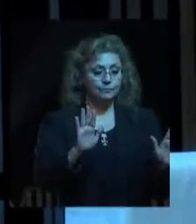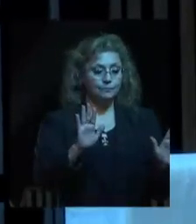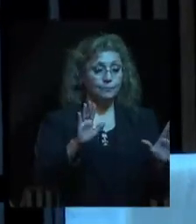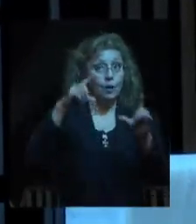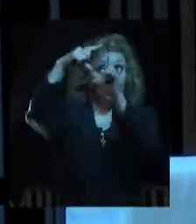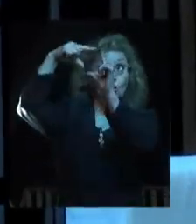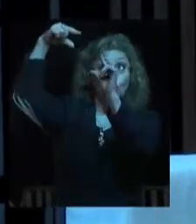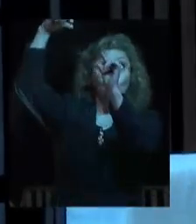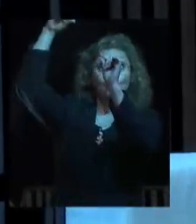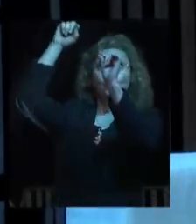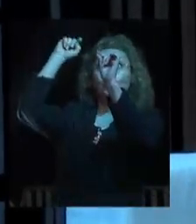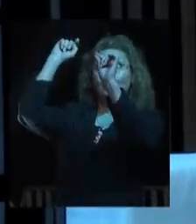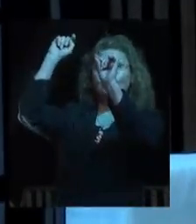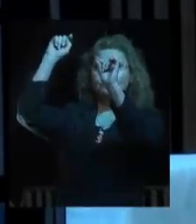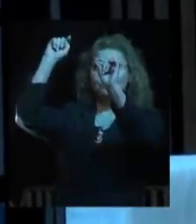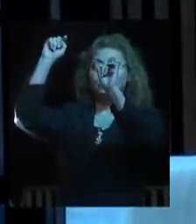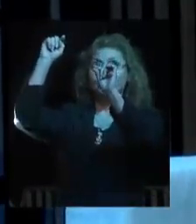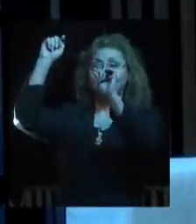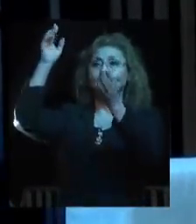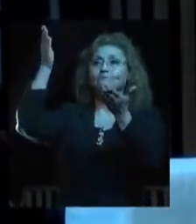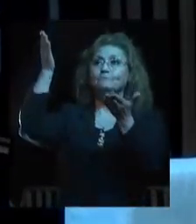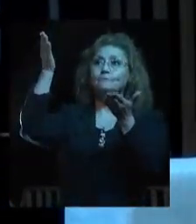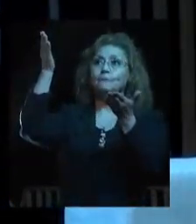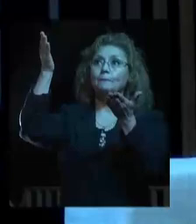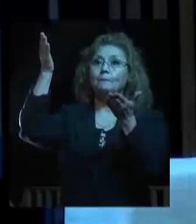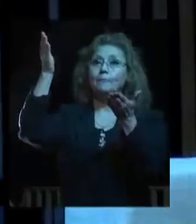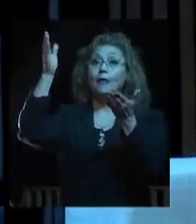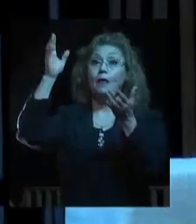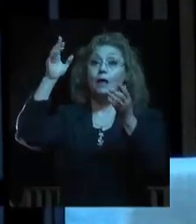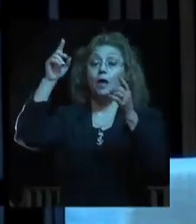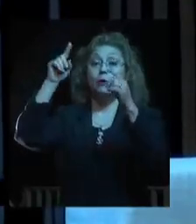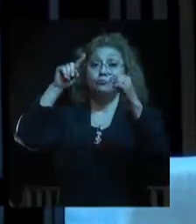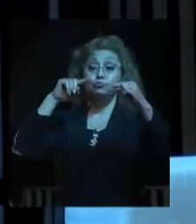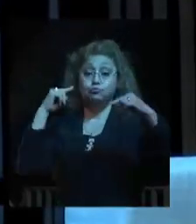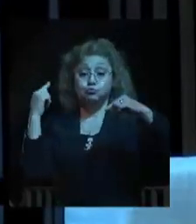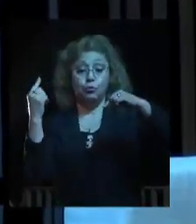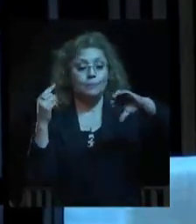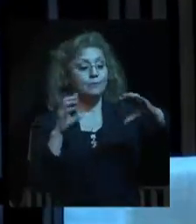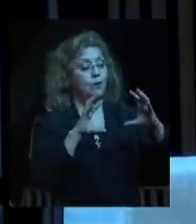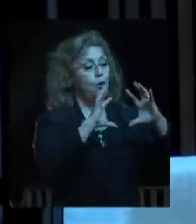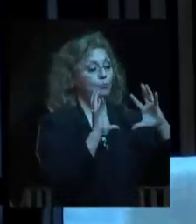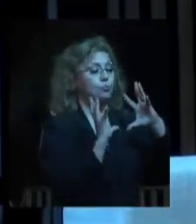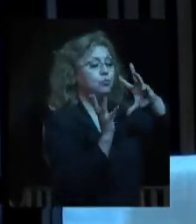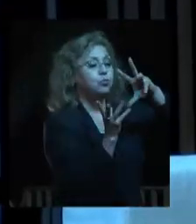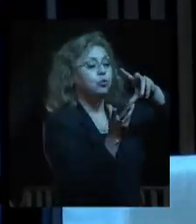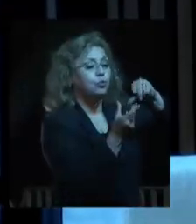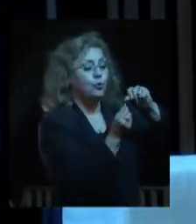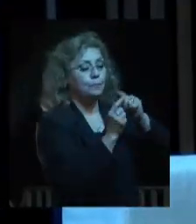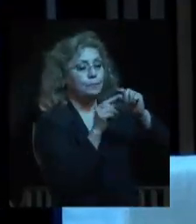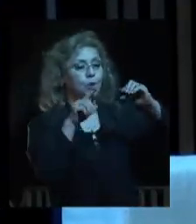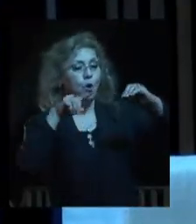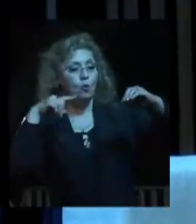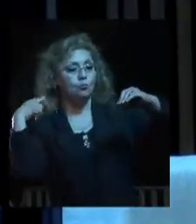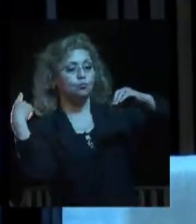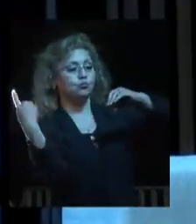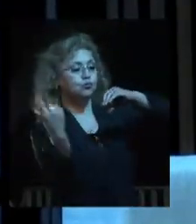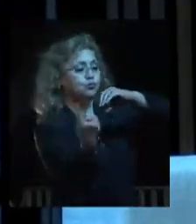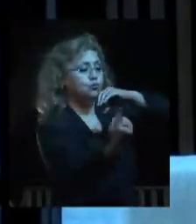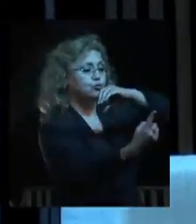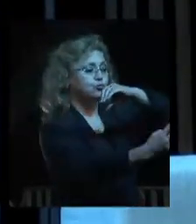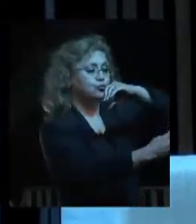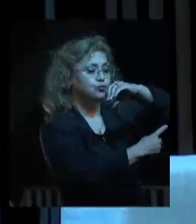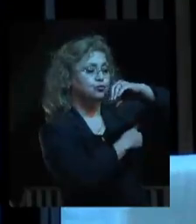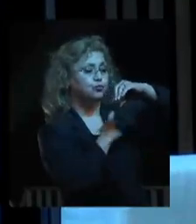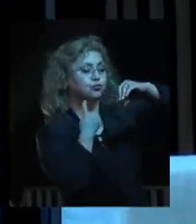luna, que eso ha dado para mucho, la luna gira en torno a la Tierra en 27 días, pero rota